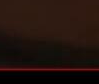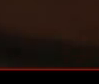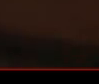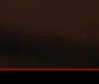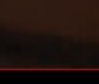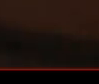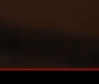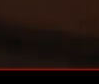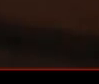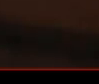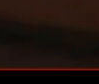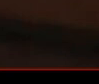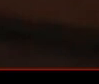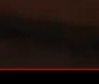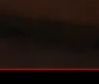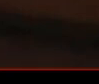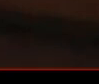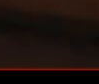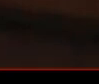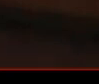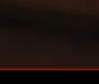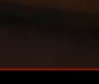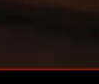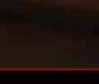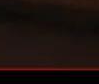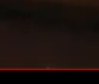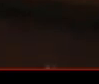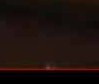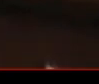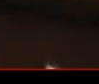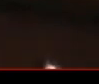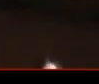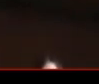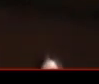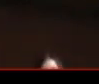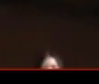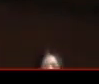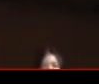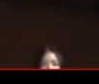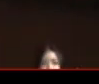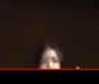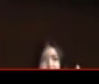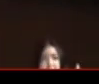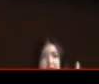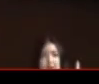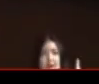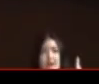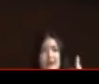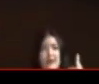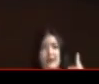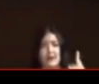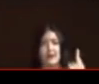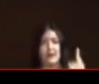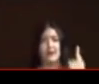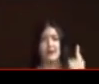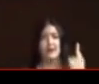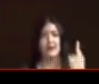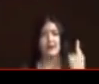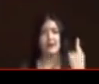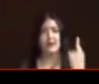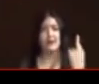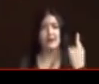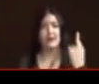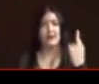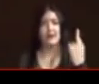responsabilidad ética no la tiene Israel por defenderse, la tienen los terroristas por poner a niños como escudos humanos. Es que aquí no podemos caer en